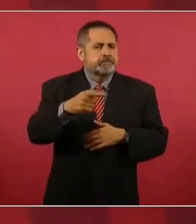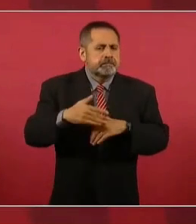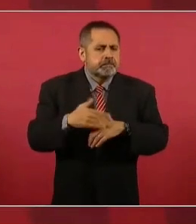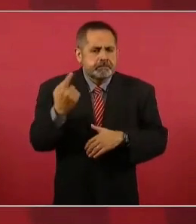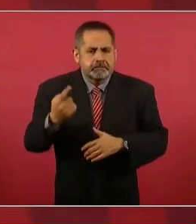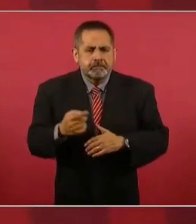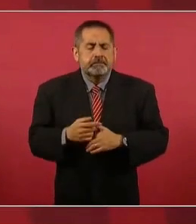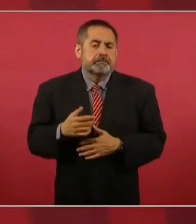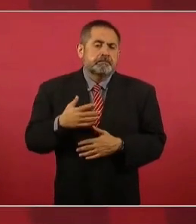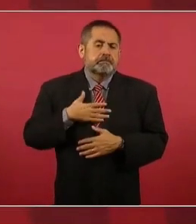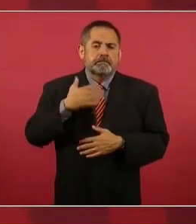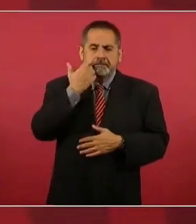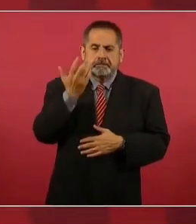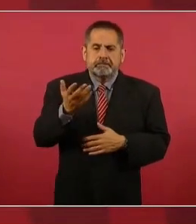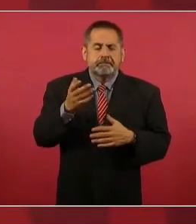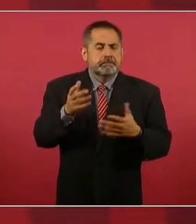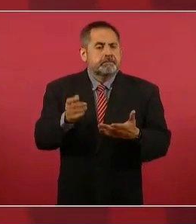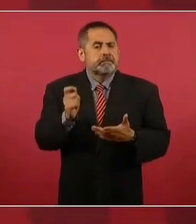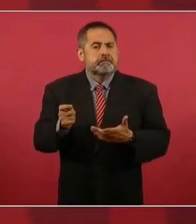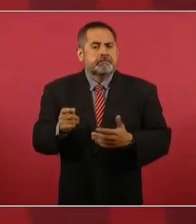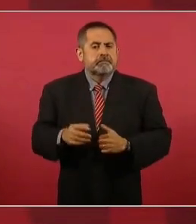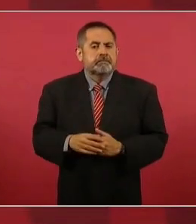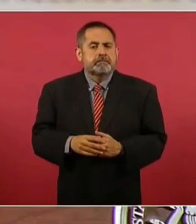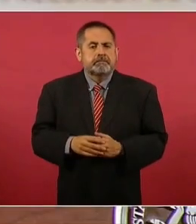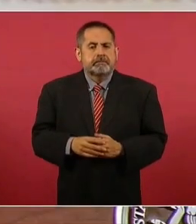porque queremos